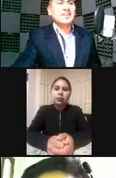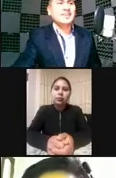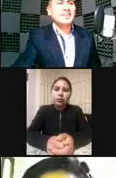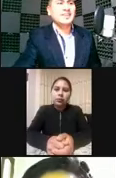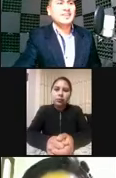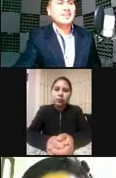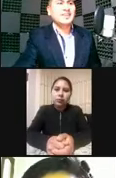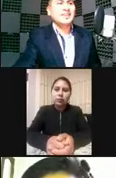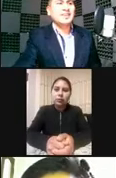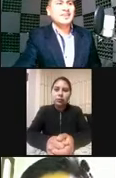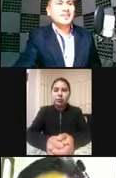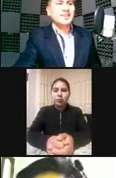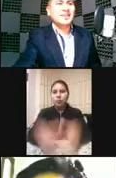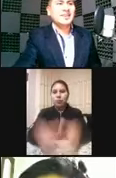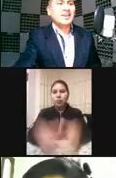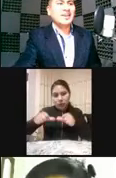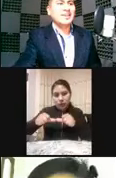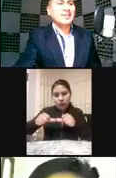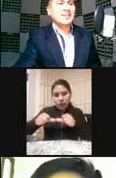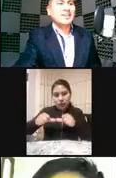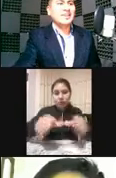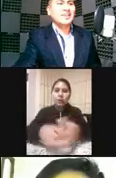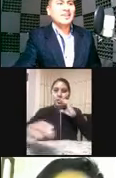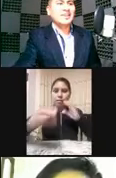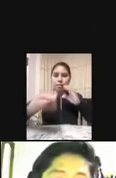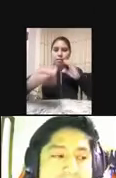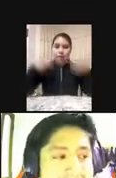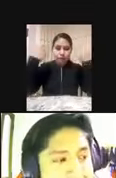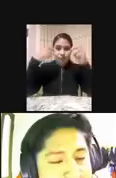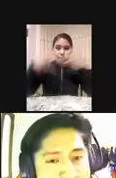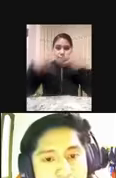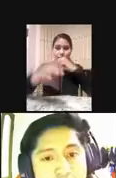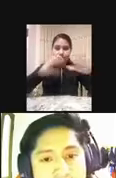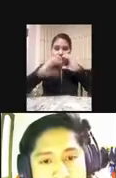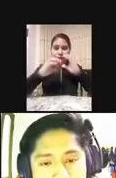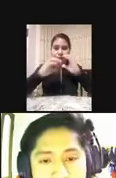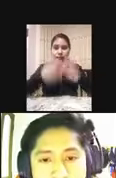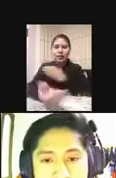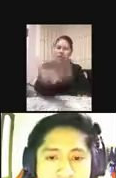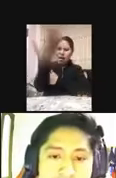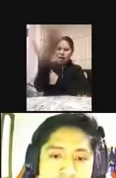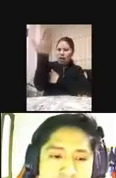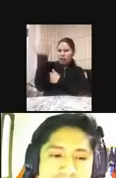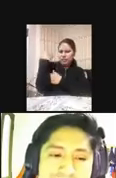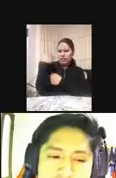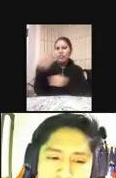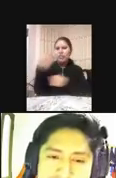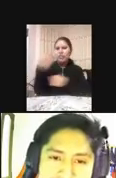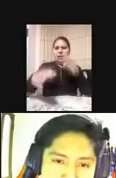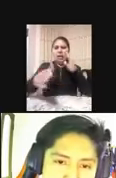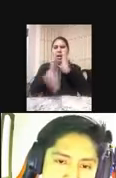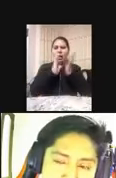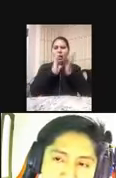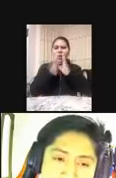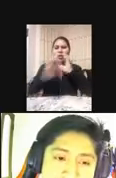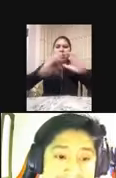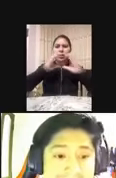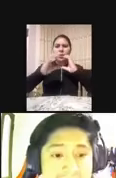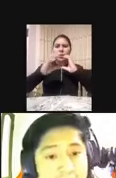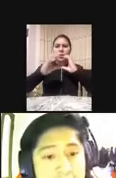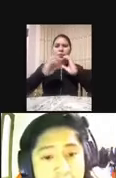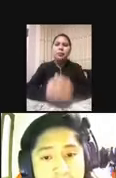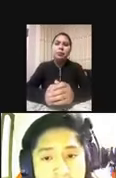de comunicación. Siguiente, por favor. Antes de hablar de comunicación como tal, vamos a hablar de unos aspectos que se han